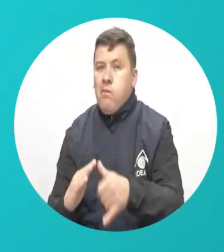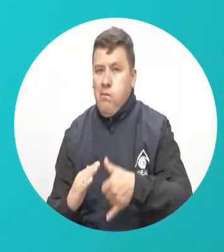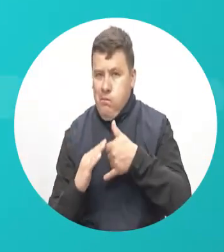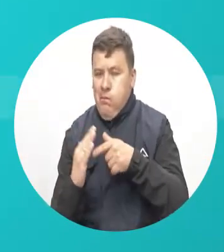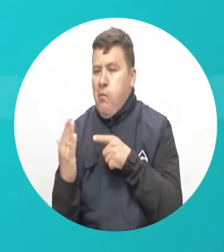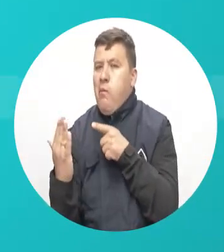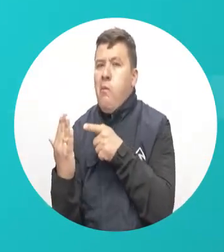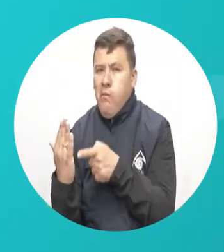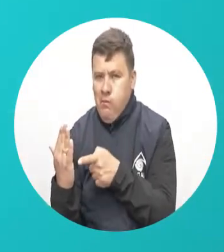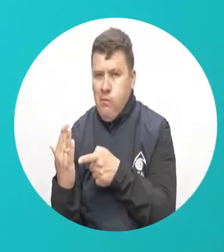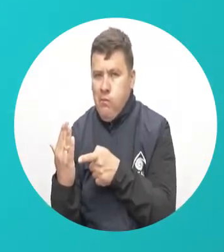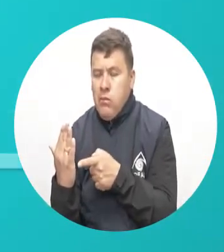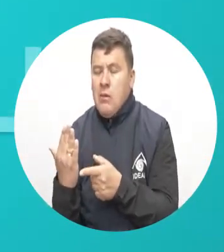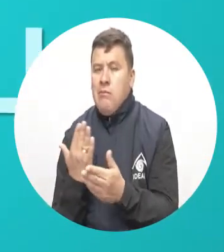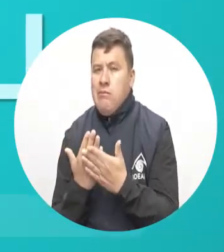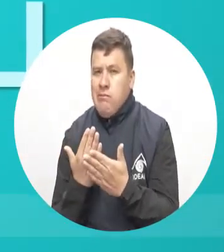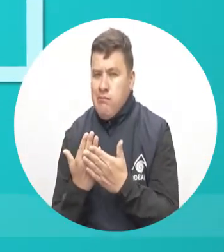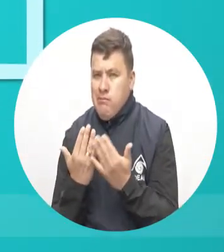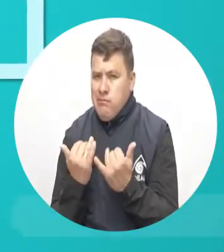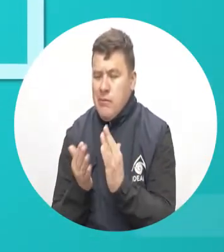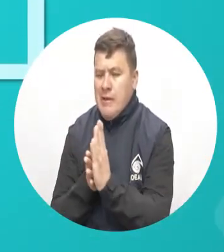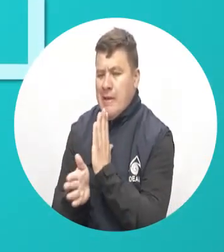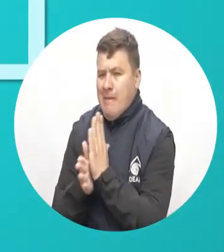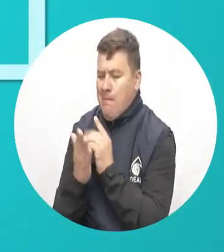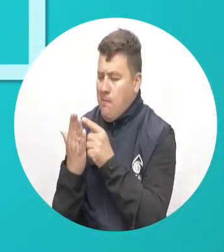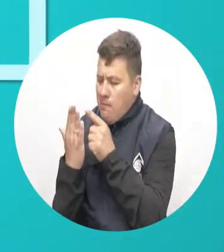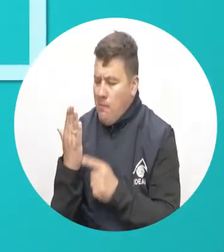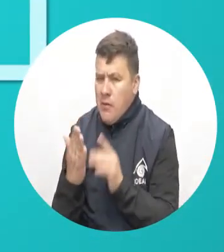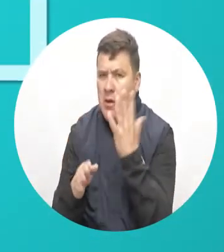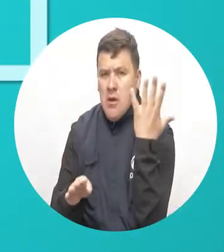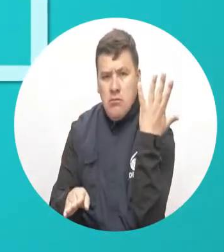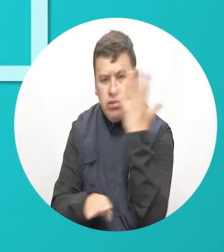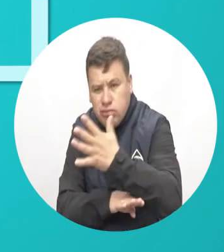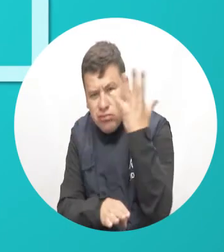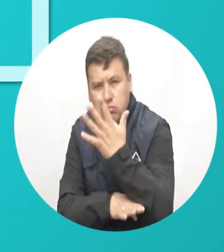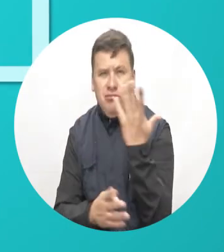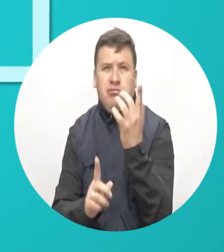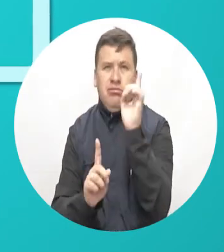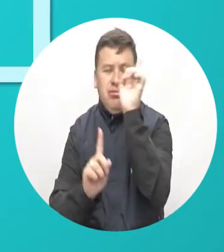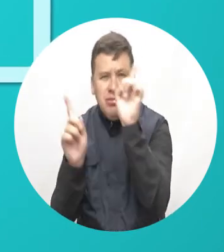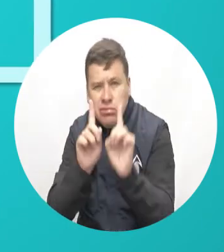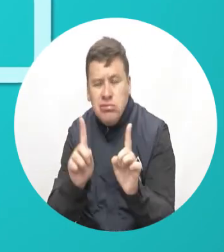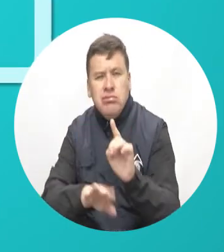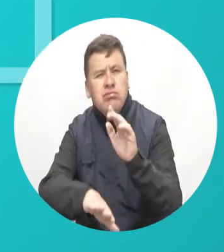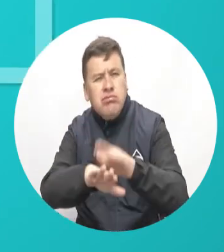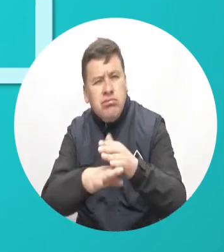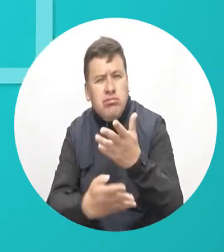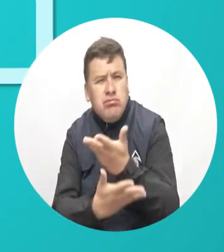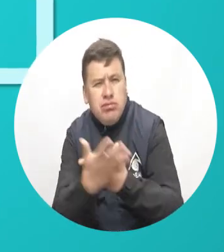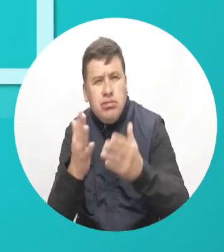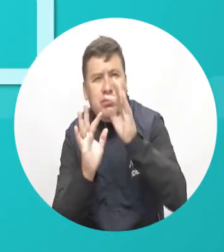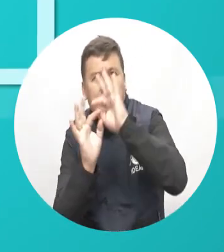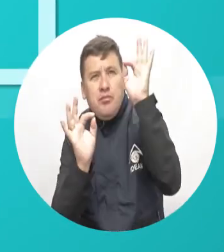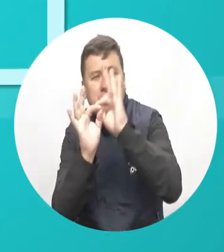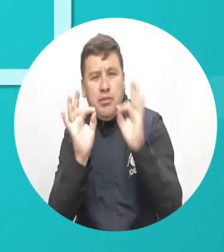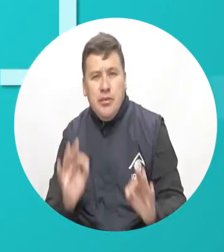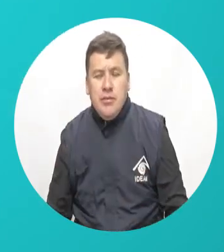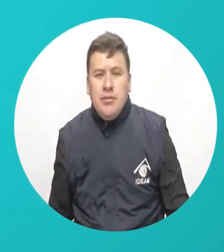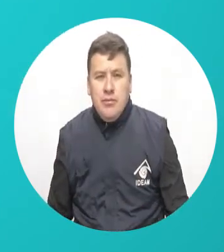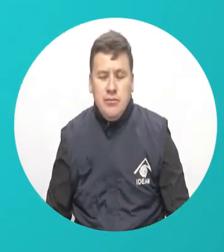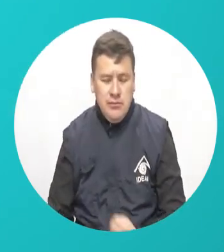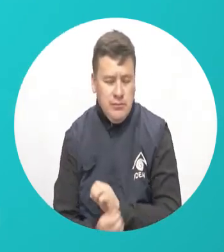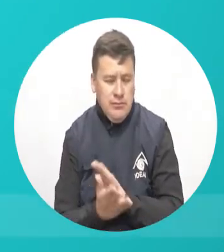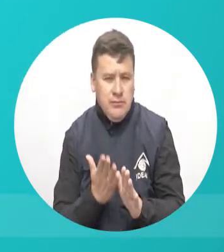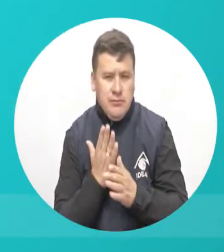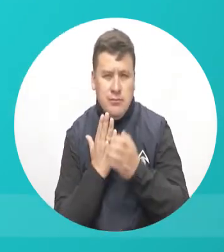consultar la aplicación Mi Pronóstico del IDEAM. Ahora con información sobre deforestación, rayos, pronósticos y alertas a nivel